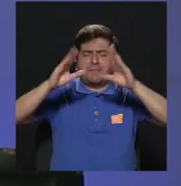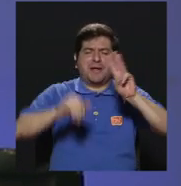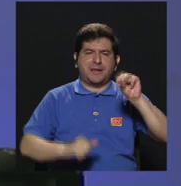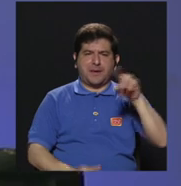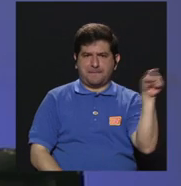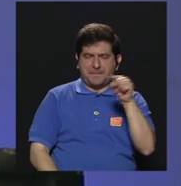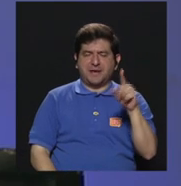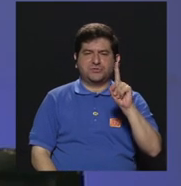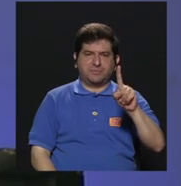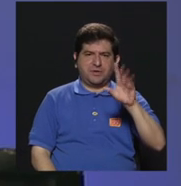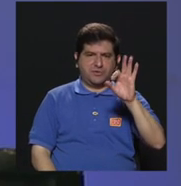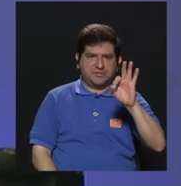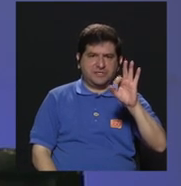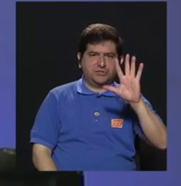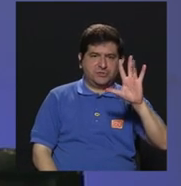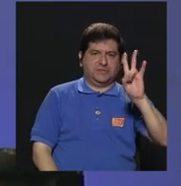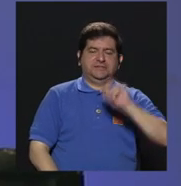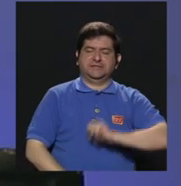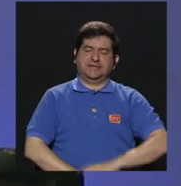marzo de